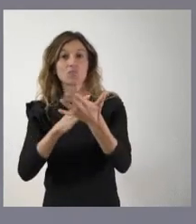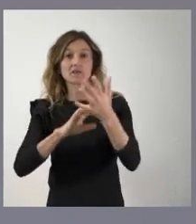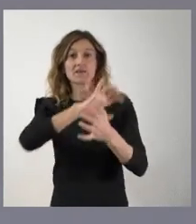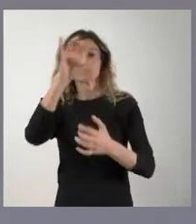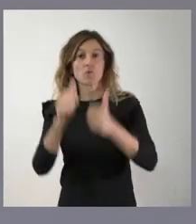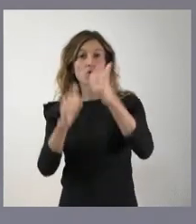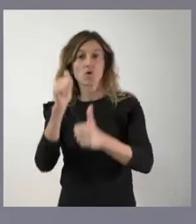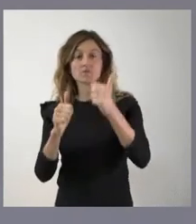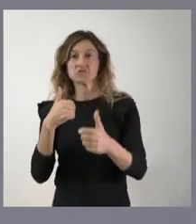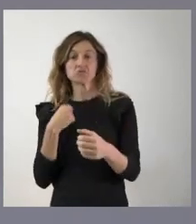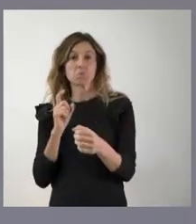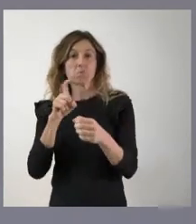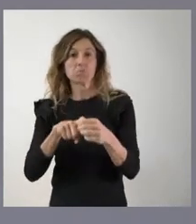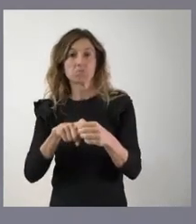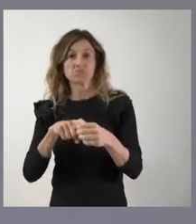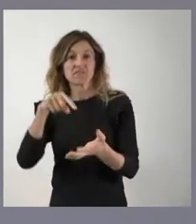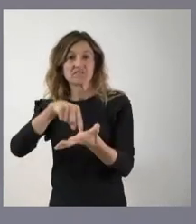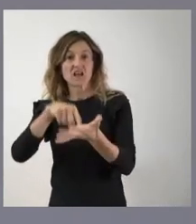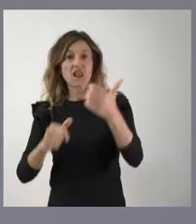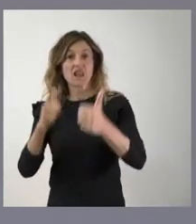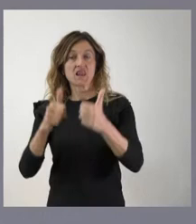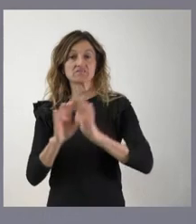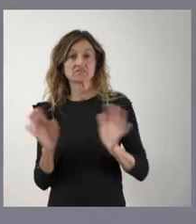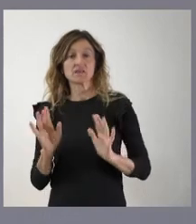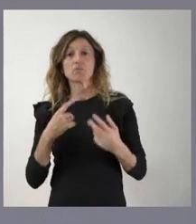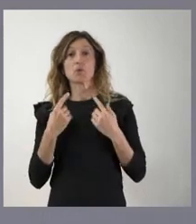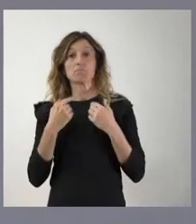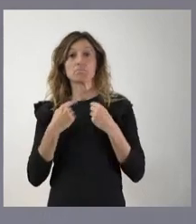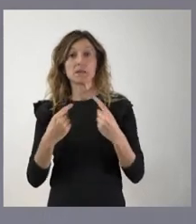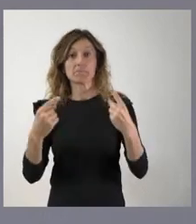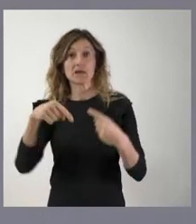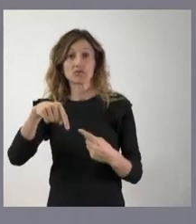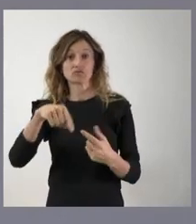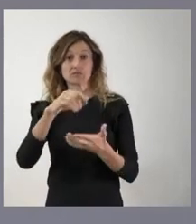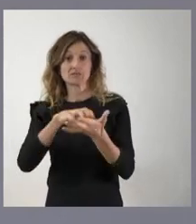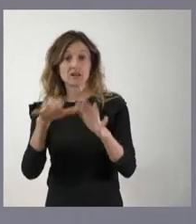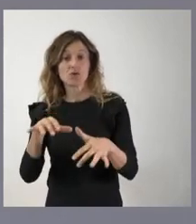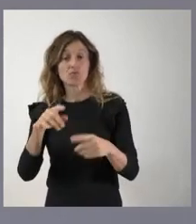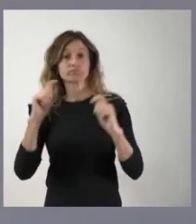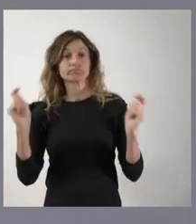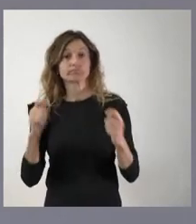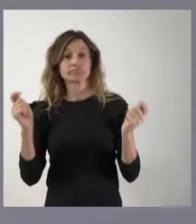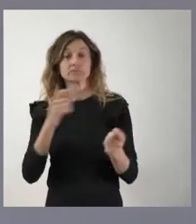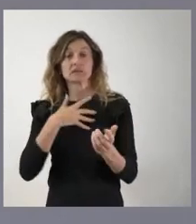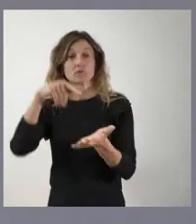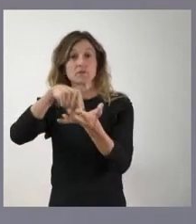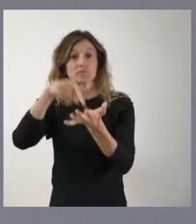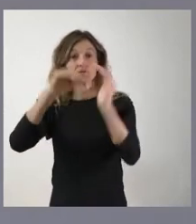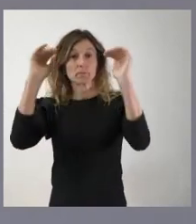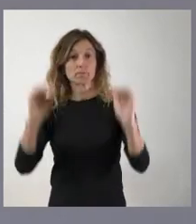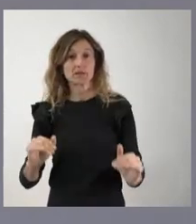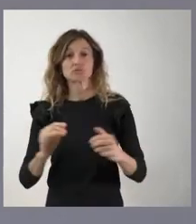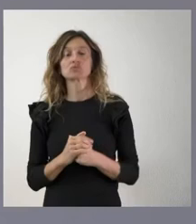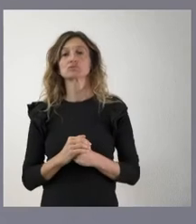nosotros no hemos entrado ninguna guerra fiscal quizá porque fuimos los primeros en anunciar esta bajada de impuestos